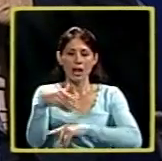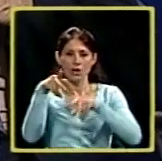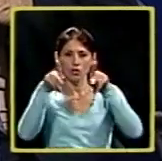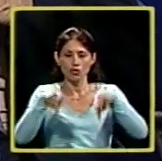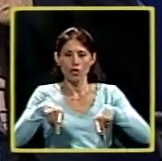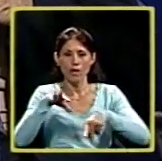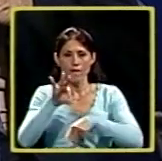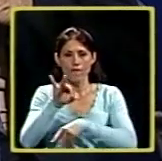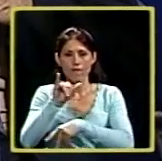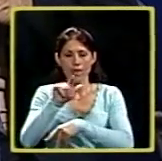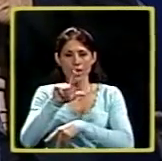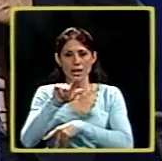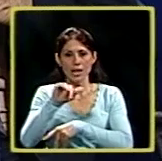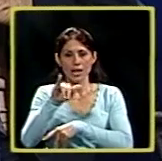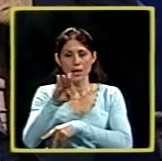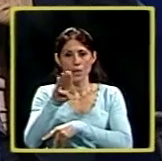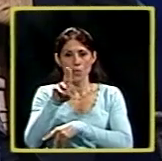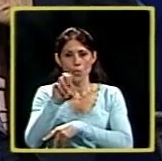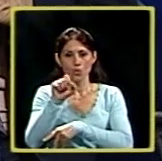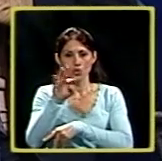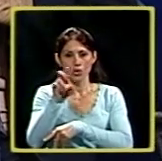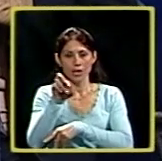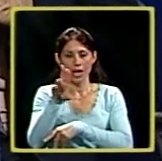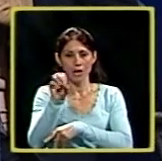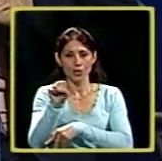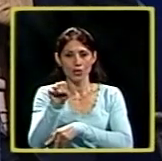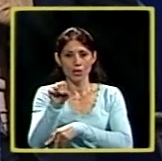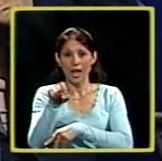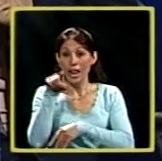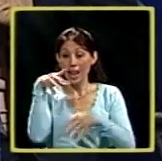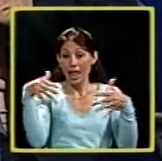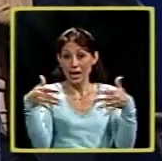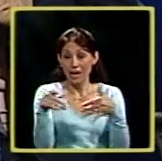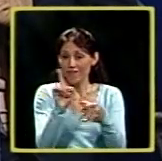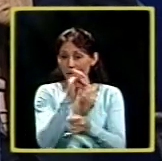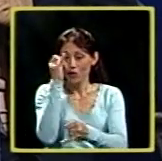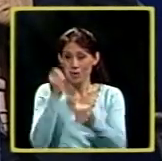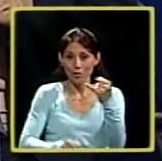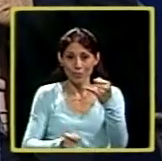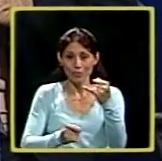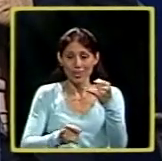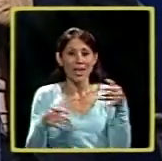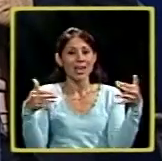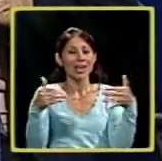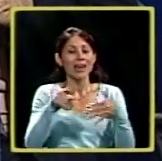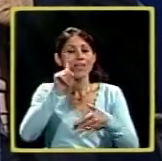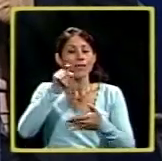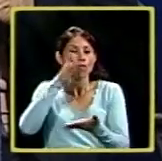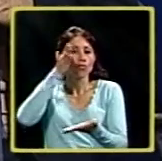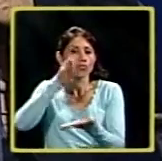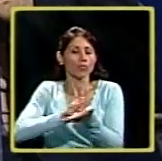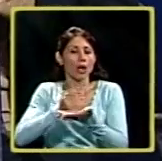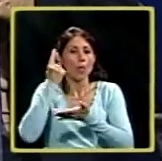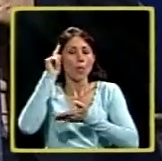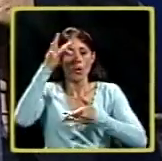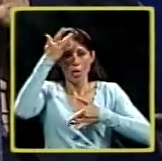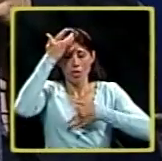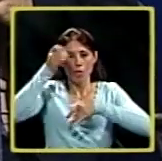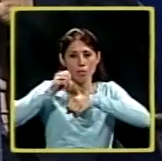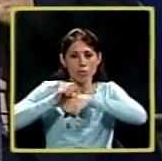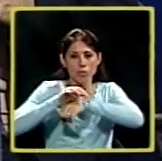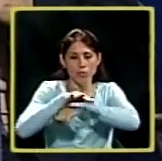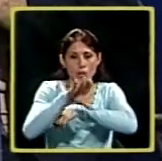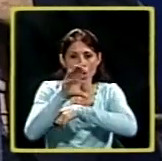guerra no terminó, sino que tuvo que ser suspendida por la epidemia de cólera. Una epidemia que había llegado